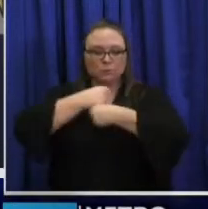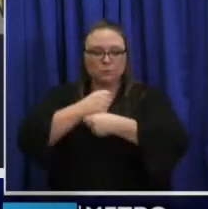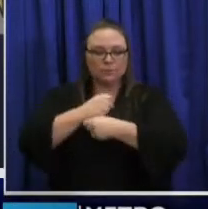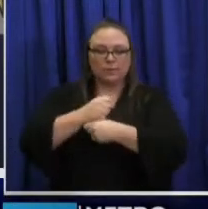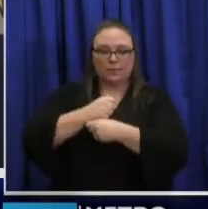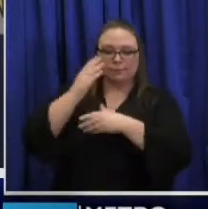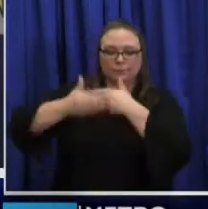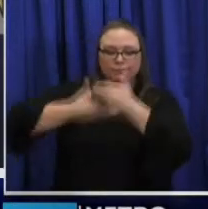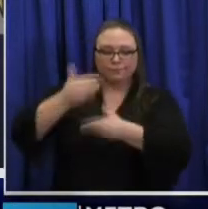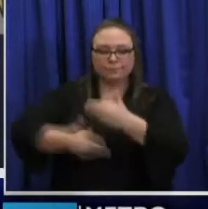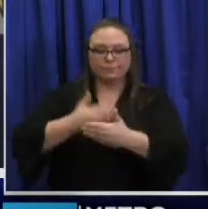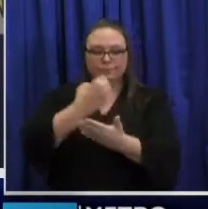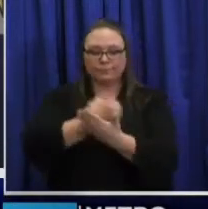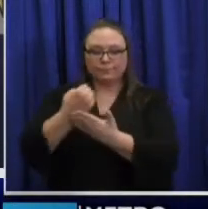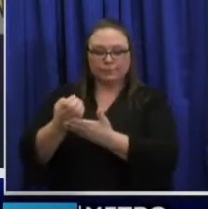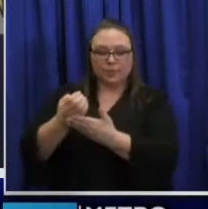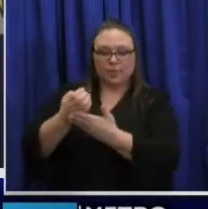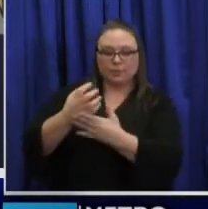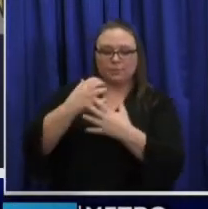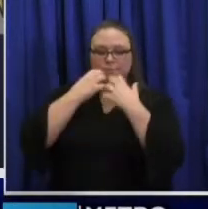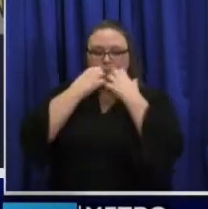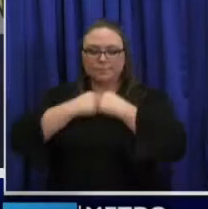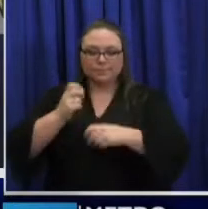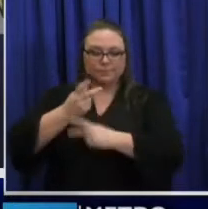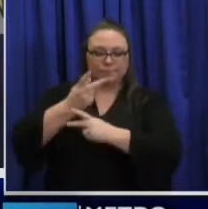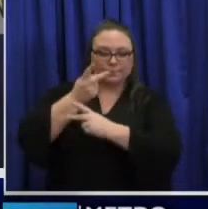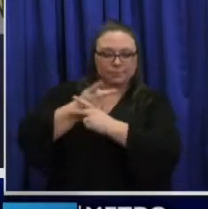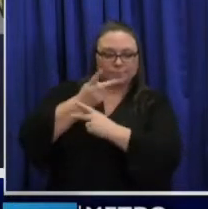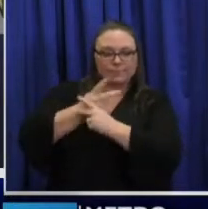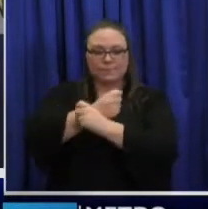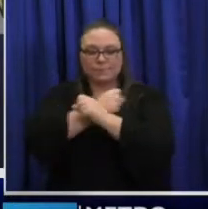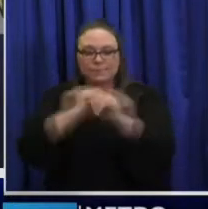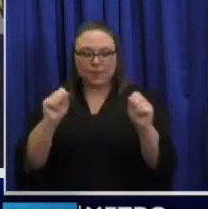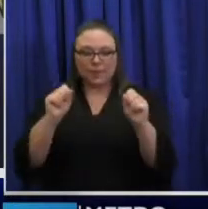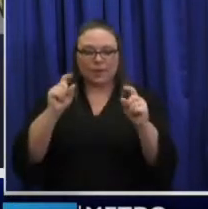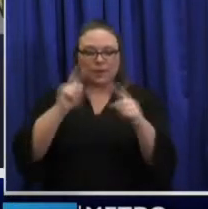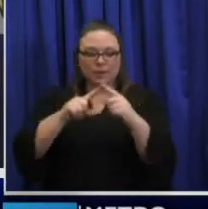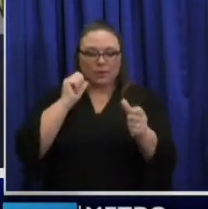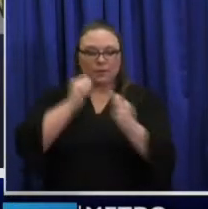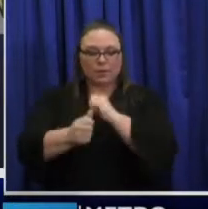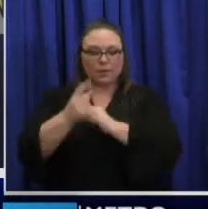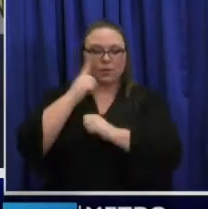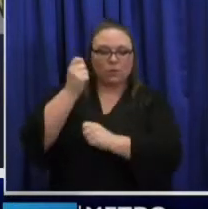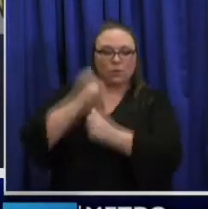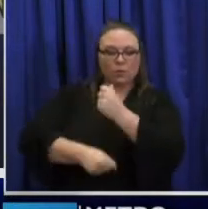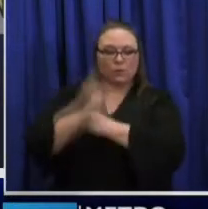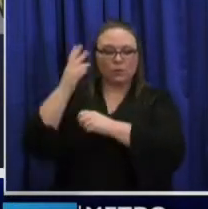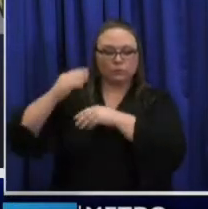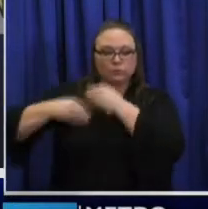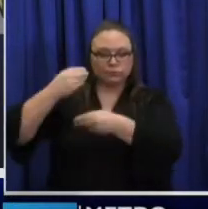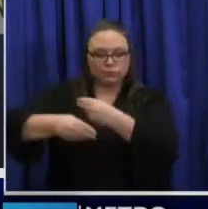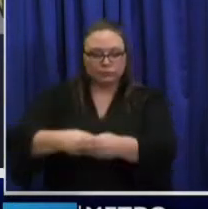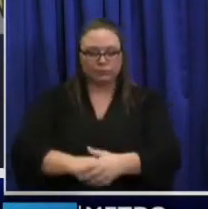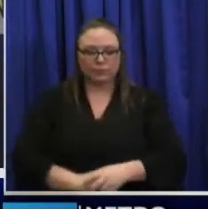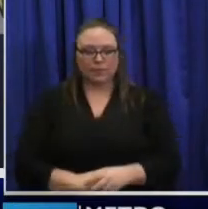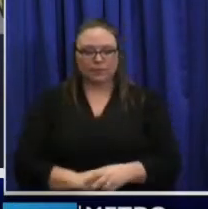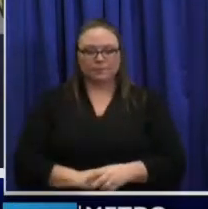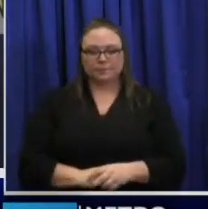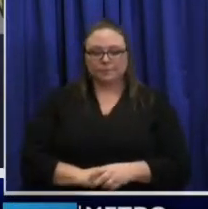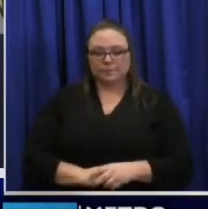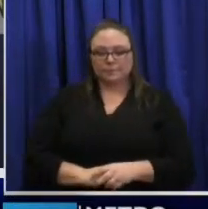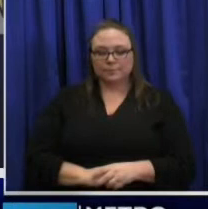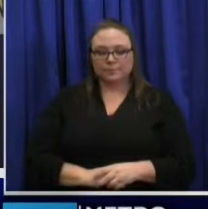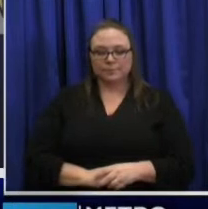poblaciones desatendidas. Uno de esos programas es Bridge to Success, que existe para asociarse con las familias, para crear un legado de